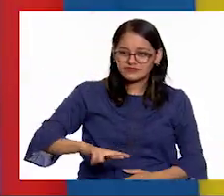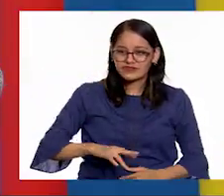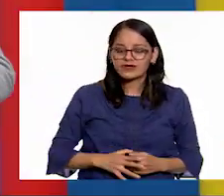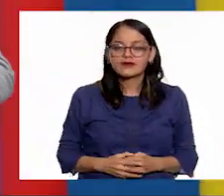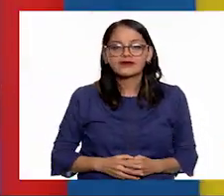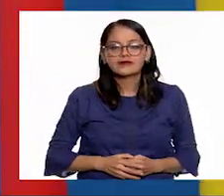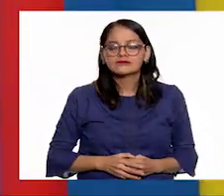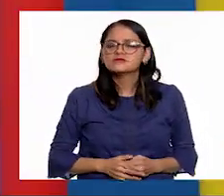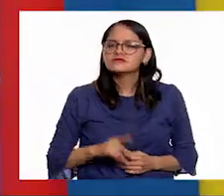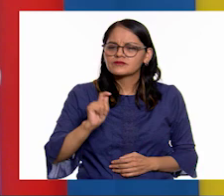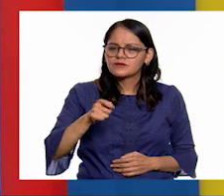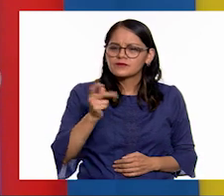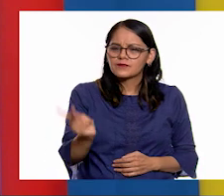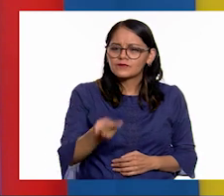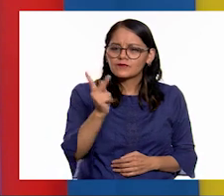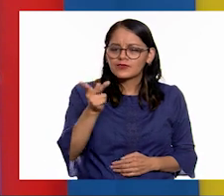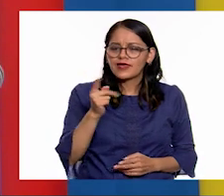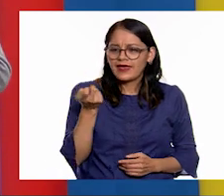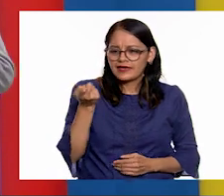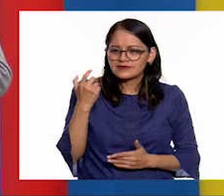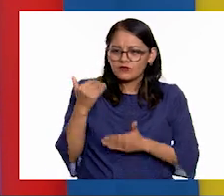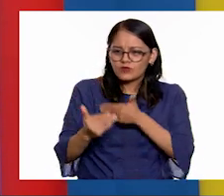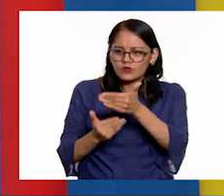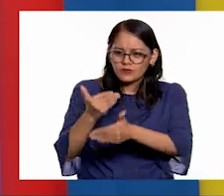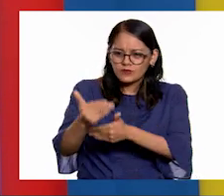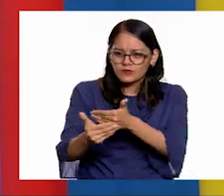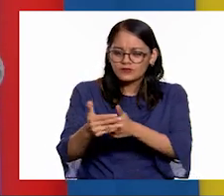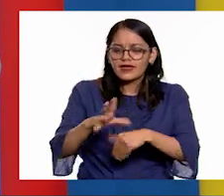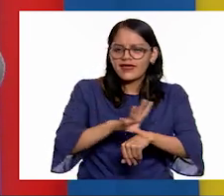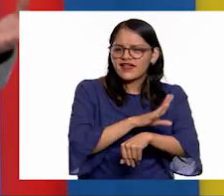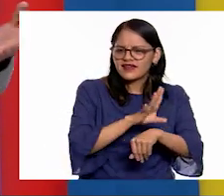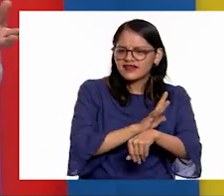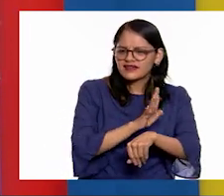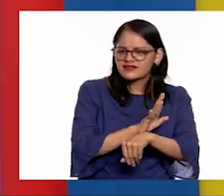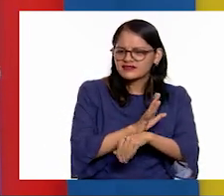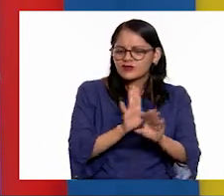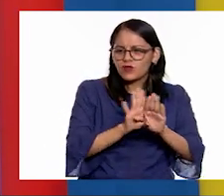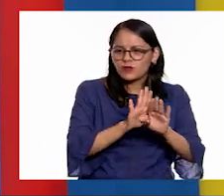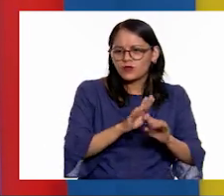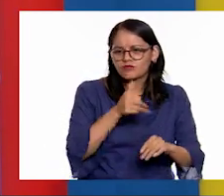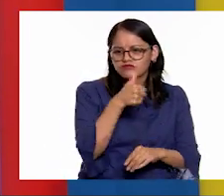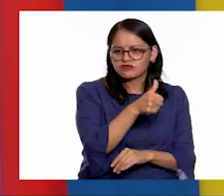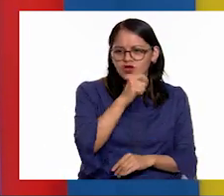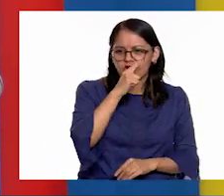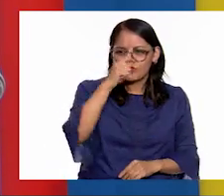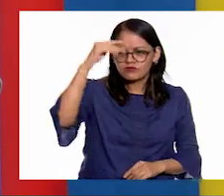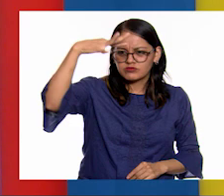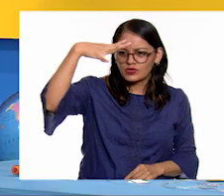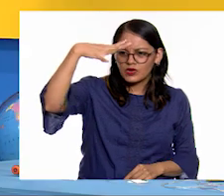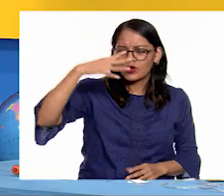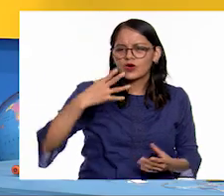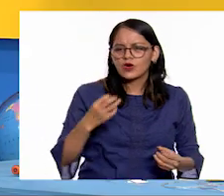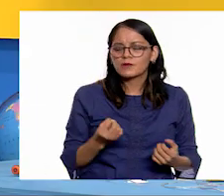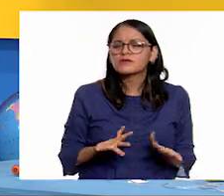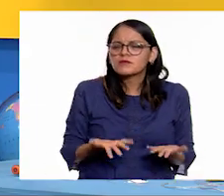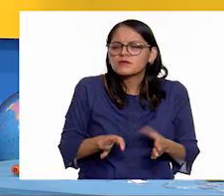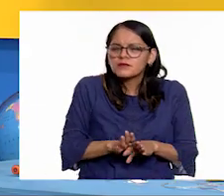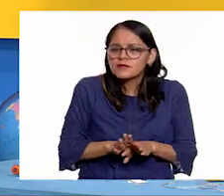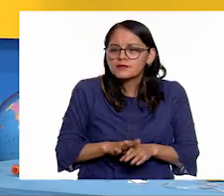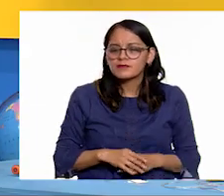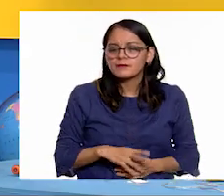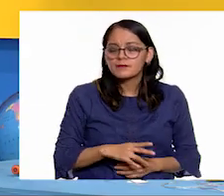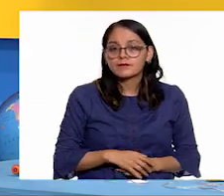Maestra, ¿en qué se diferencia este proceso con el de la electricidad que ilumina nuestros focos o las lámparas? Bueno,